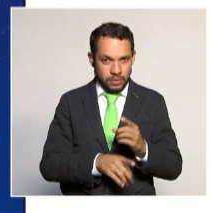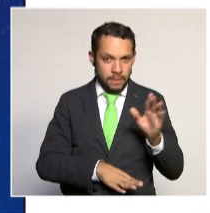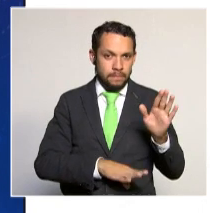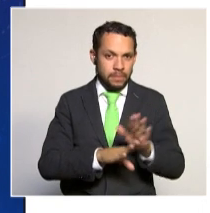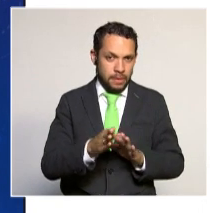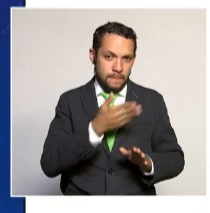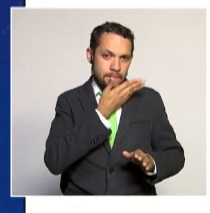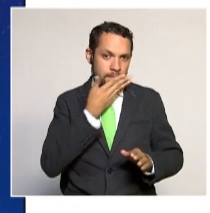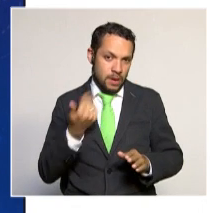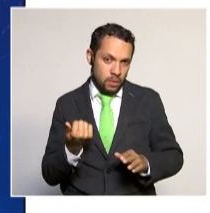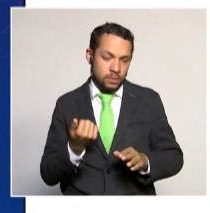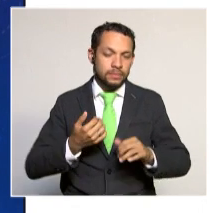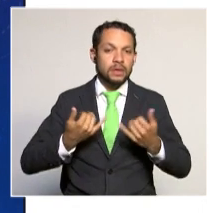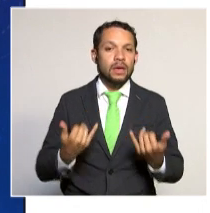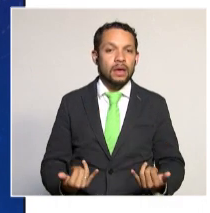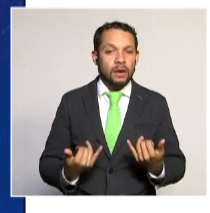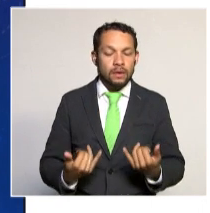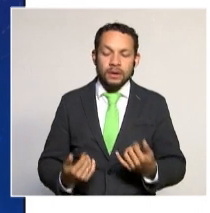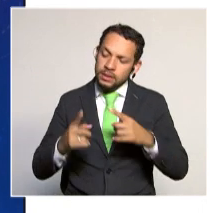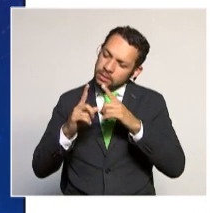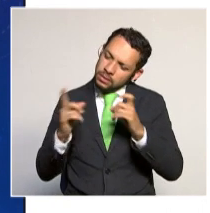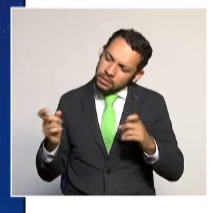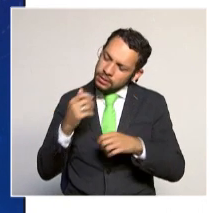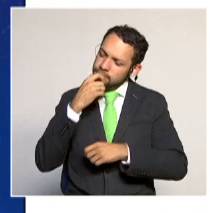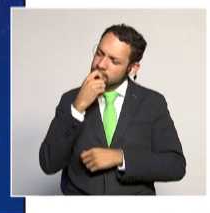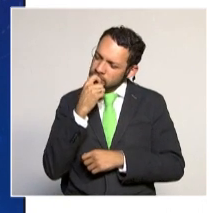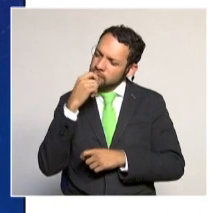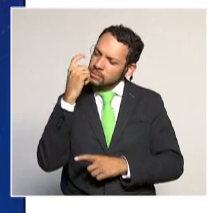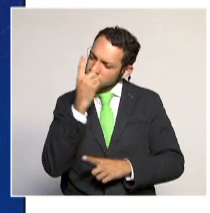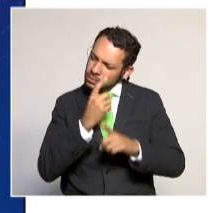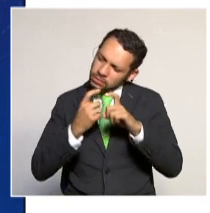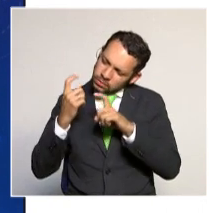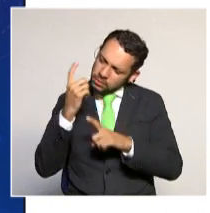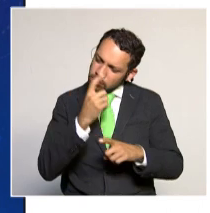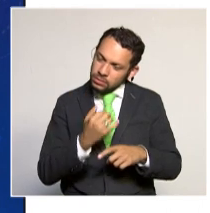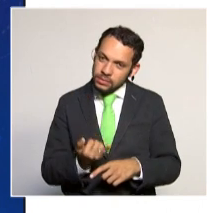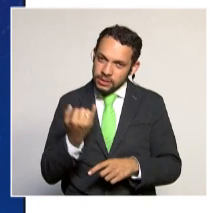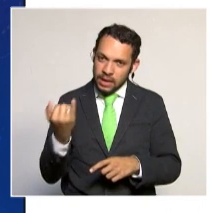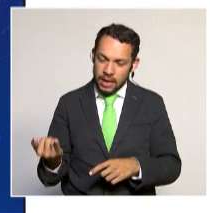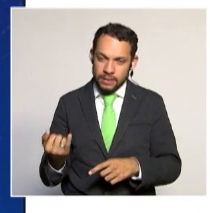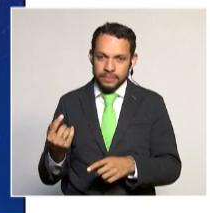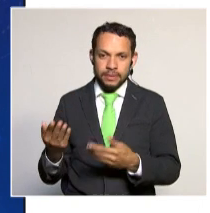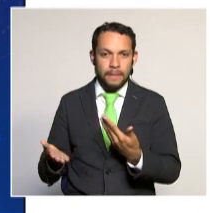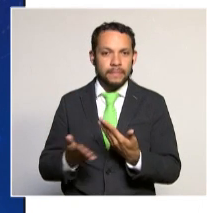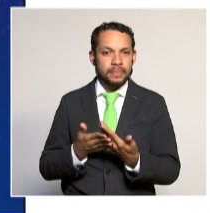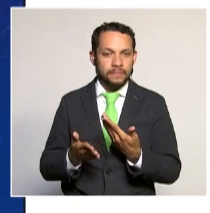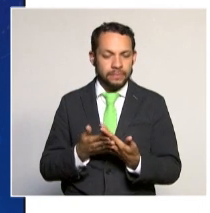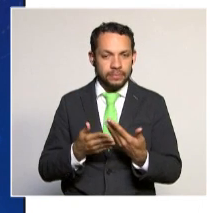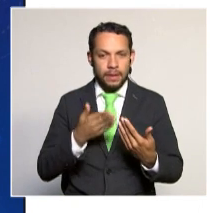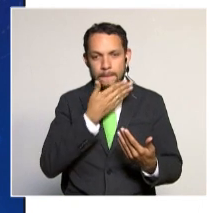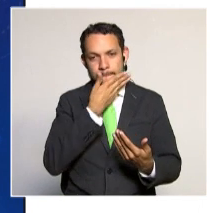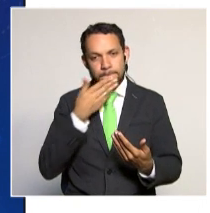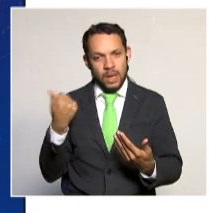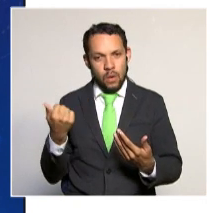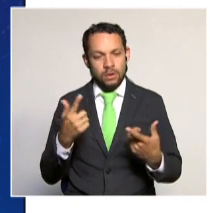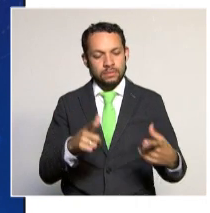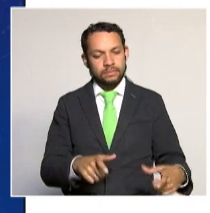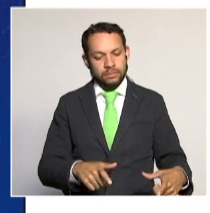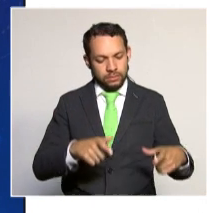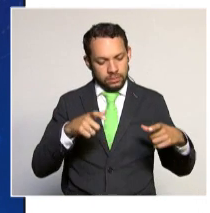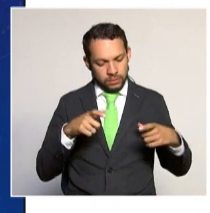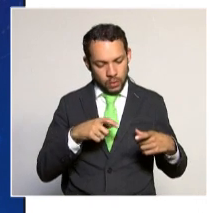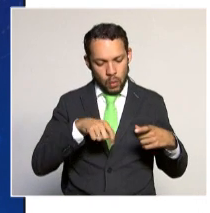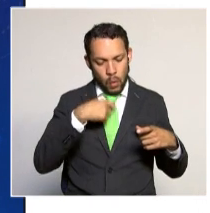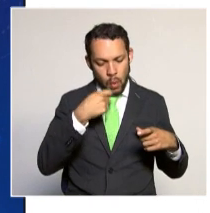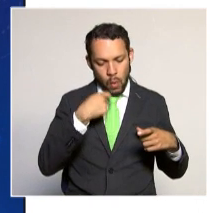más llevadera. Entonces el caso es, pienso ahí que en este caso la respuesta es mejorar la alimentación del paciente que tiene enfermedad